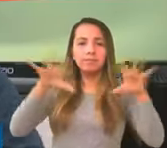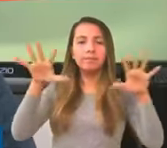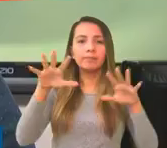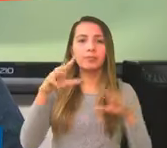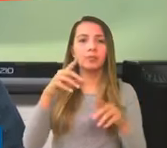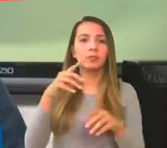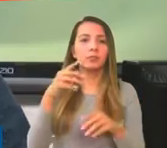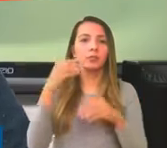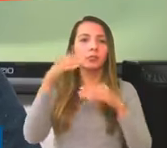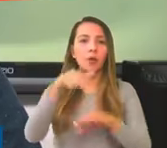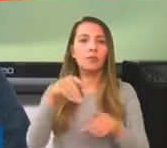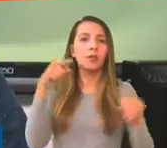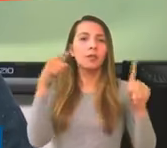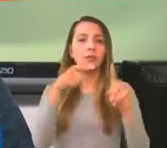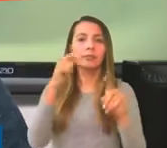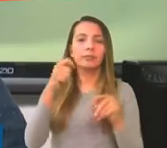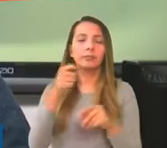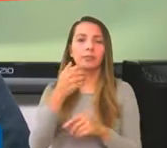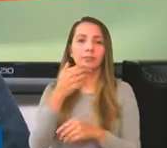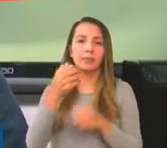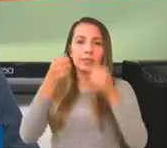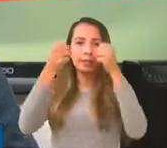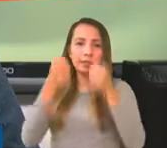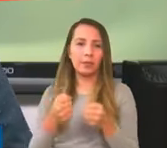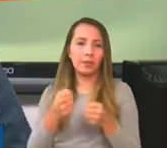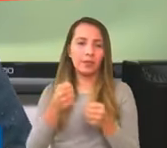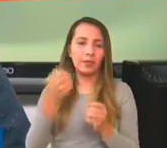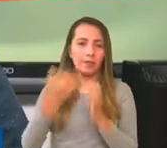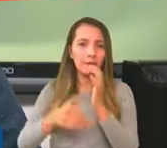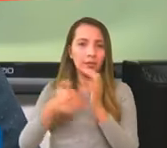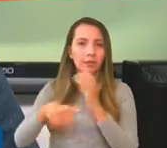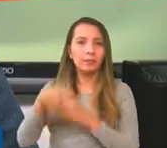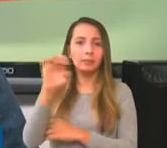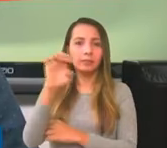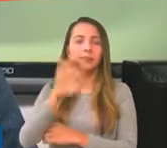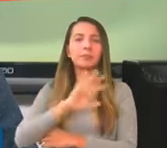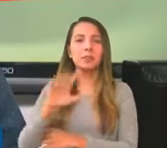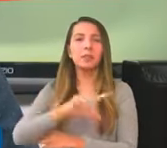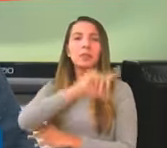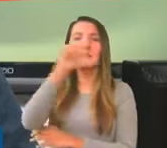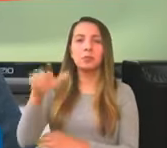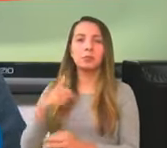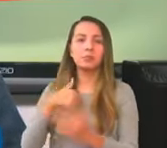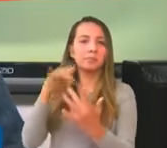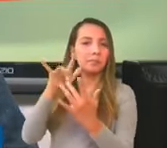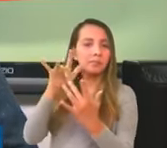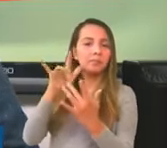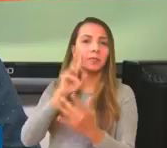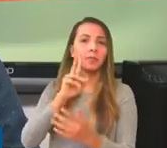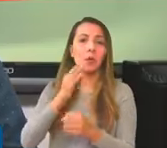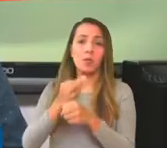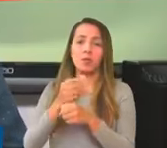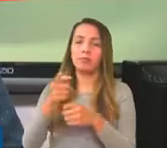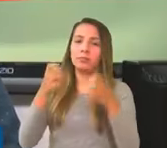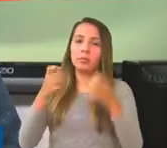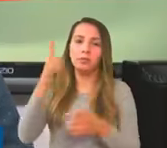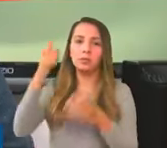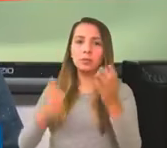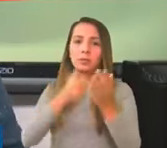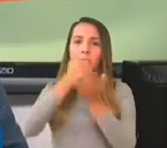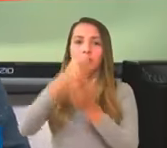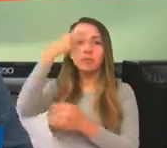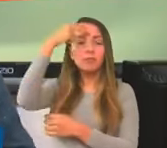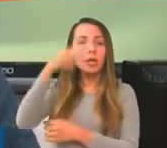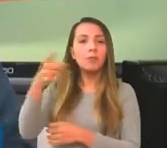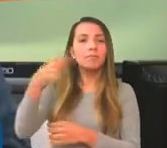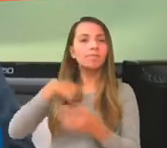en Ensenada. Vamos a buscar al diputado federal, tener un enlace, él está en la Ciudad de México, para que nos